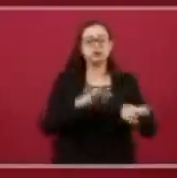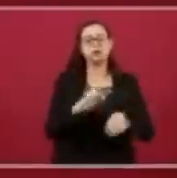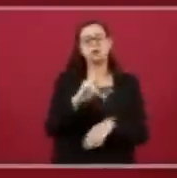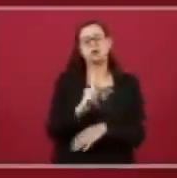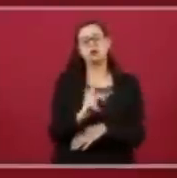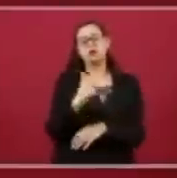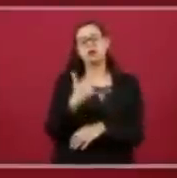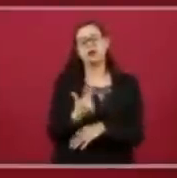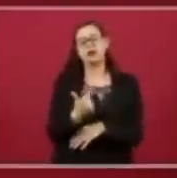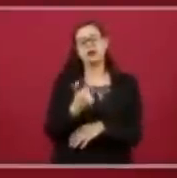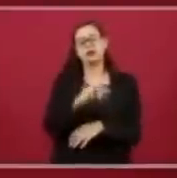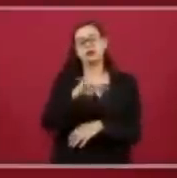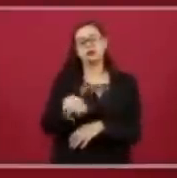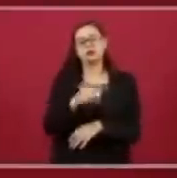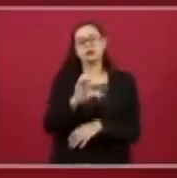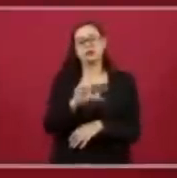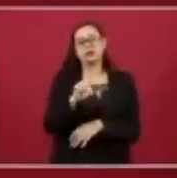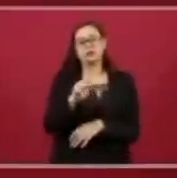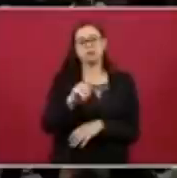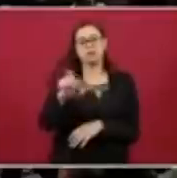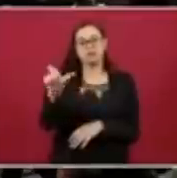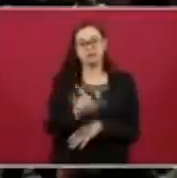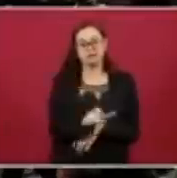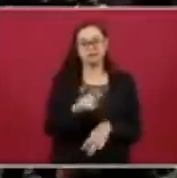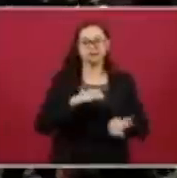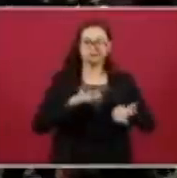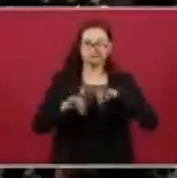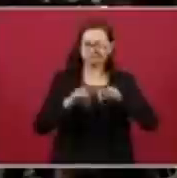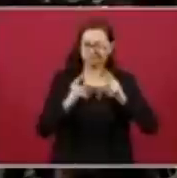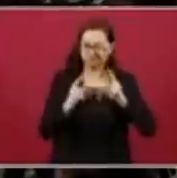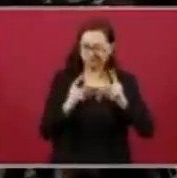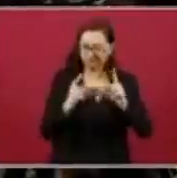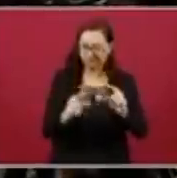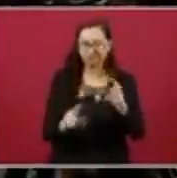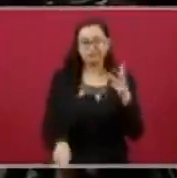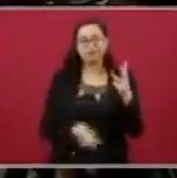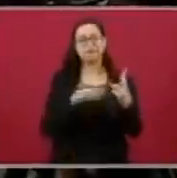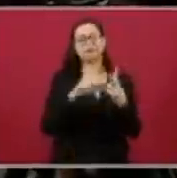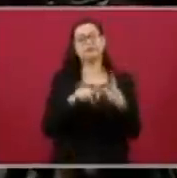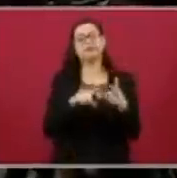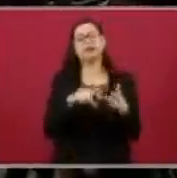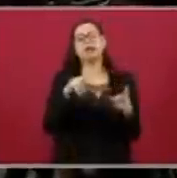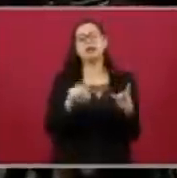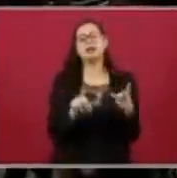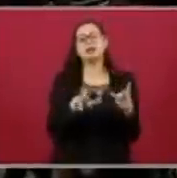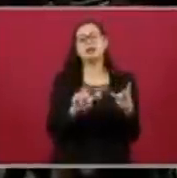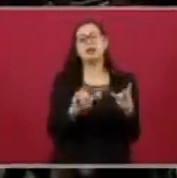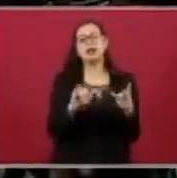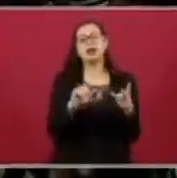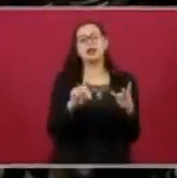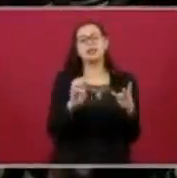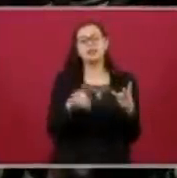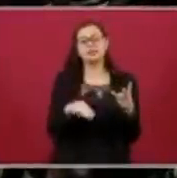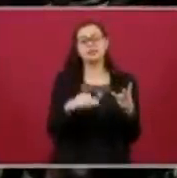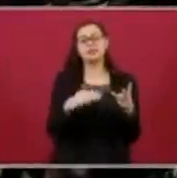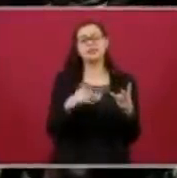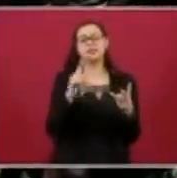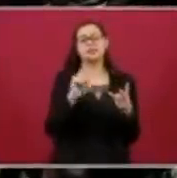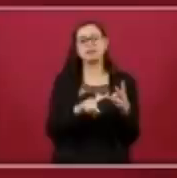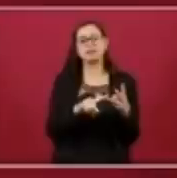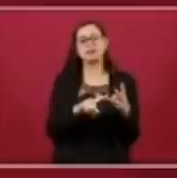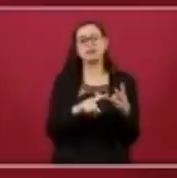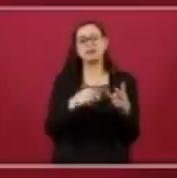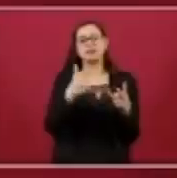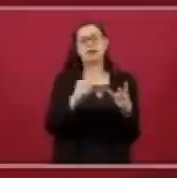Justicia de la Ciudad de México. Y por último, la doctora Nadine Gassman. El trabajo de la doctora